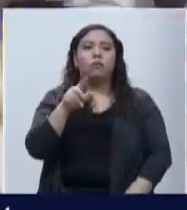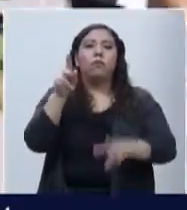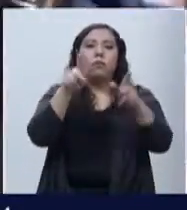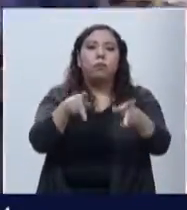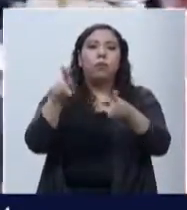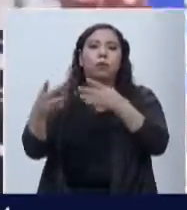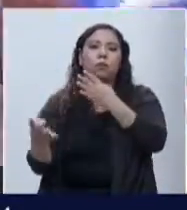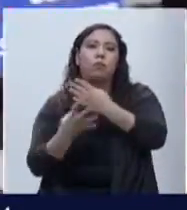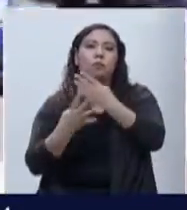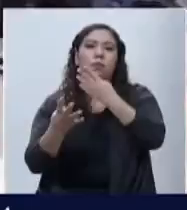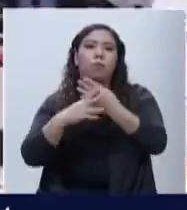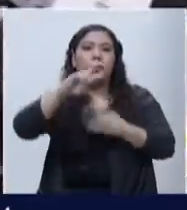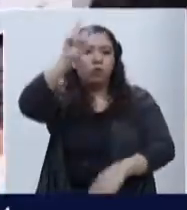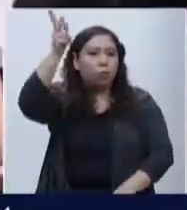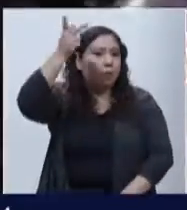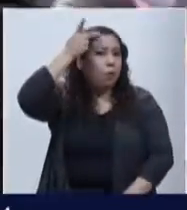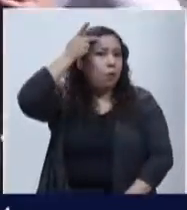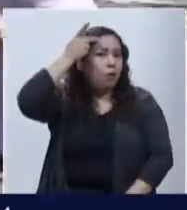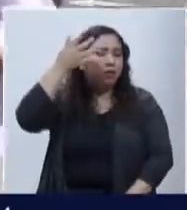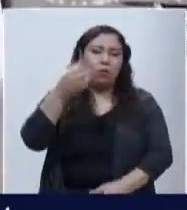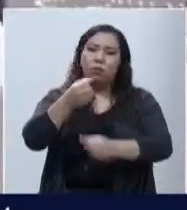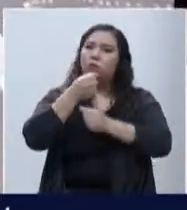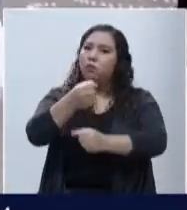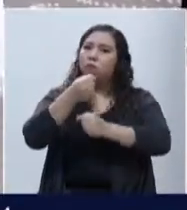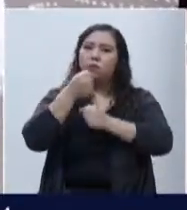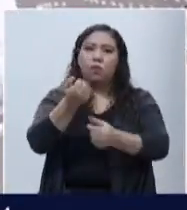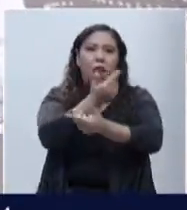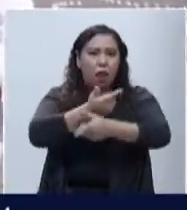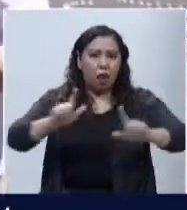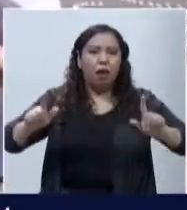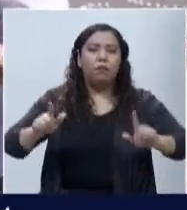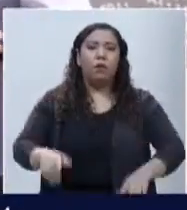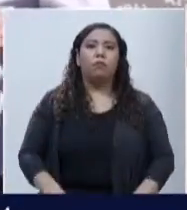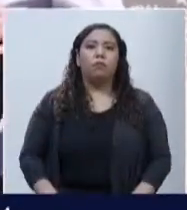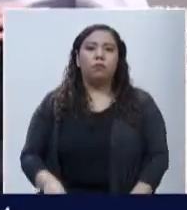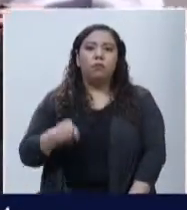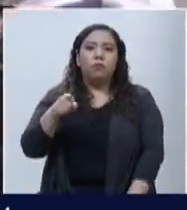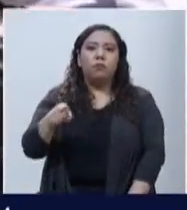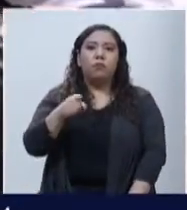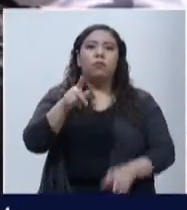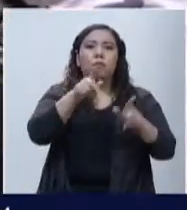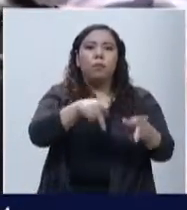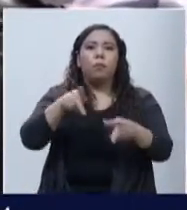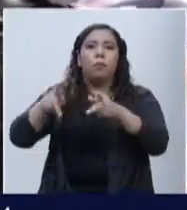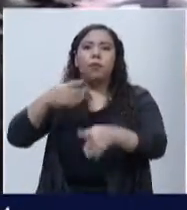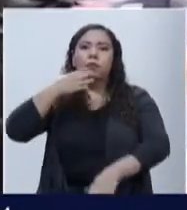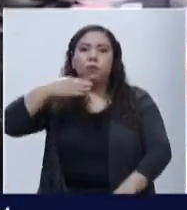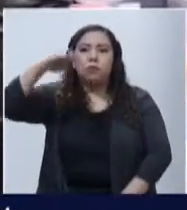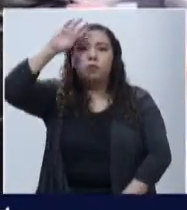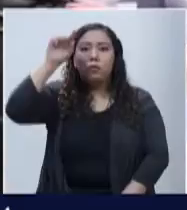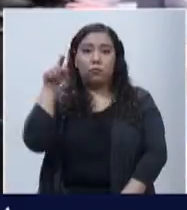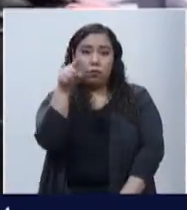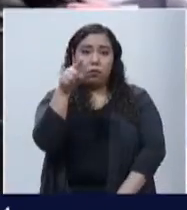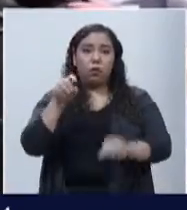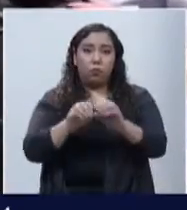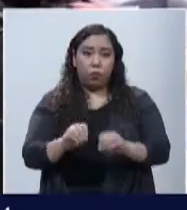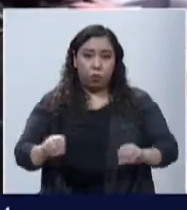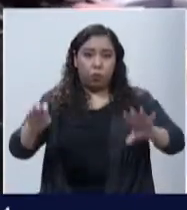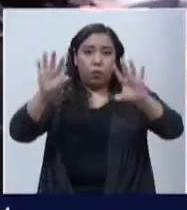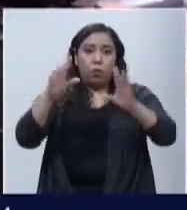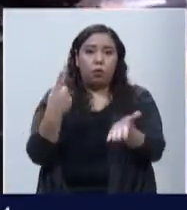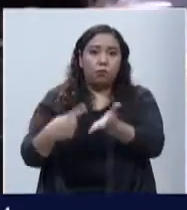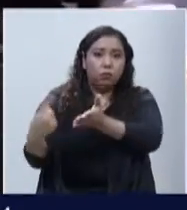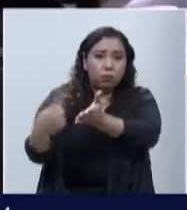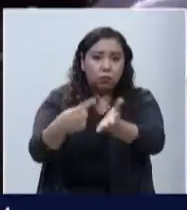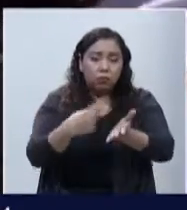políticos la protesta tuvo lugar mientras en la asamblea general de la onu se discutía una resolución